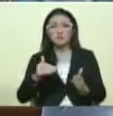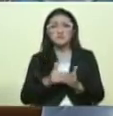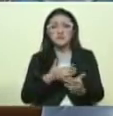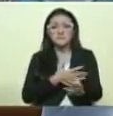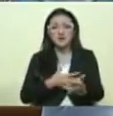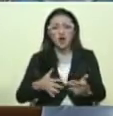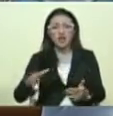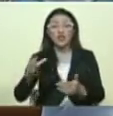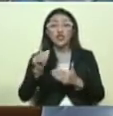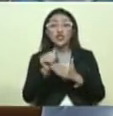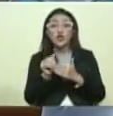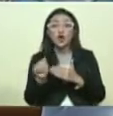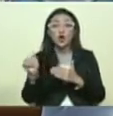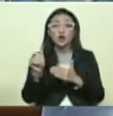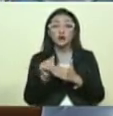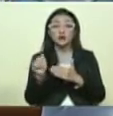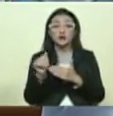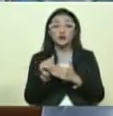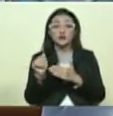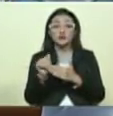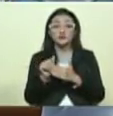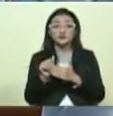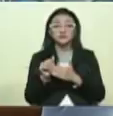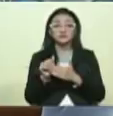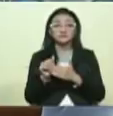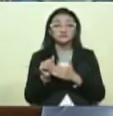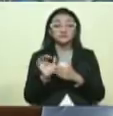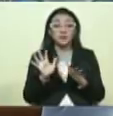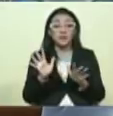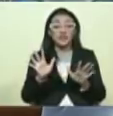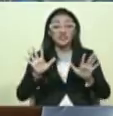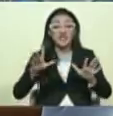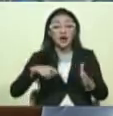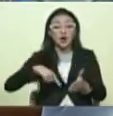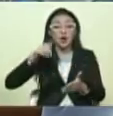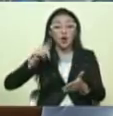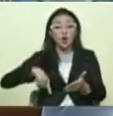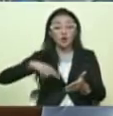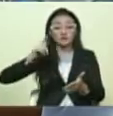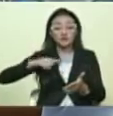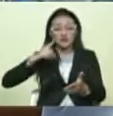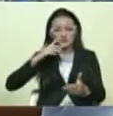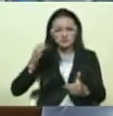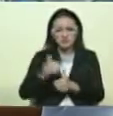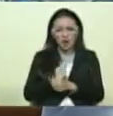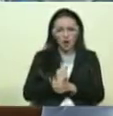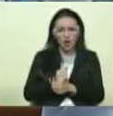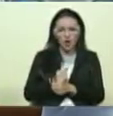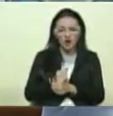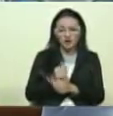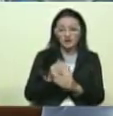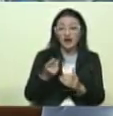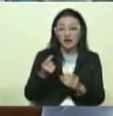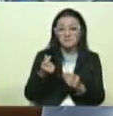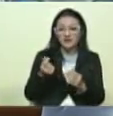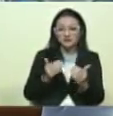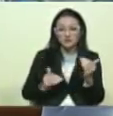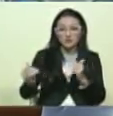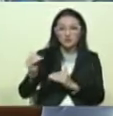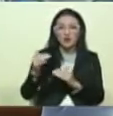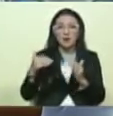dólares. Si solamente con 10 contratos hemos detectado un sobreprecio de más